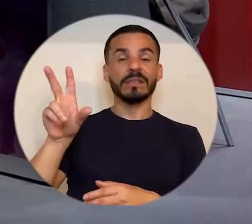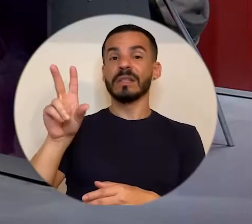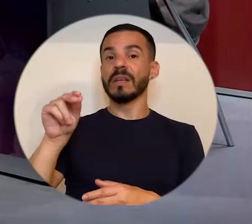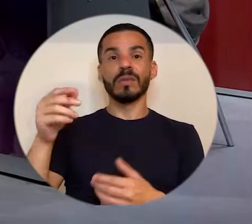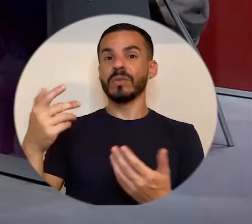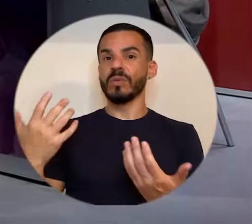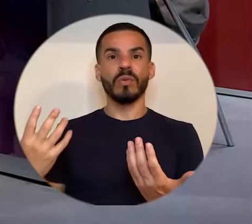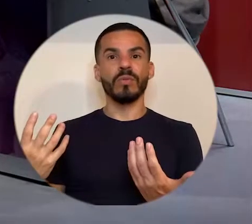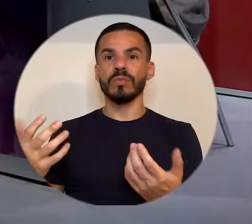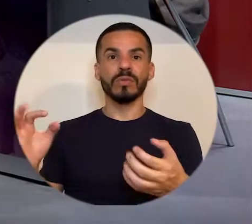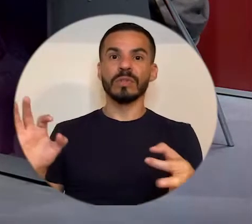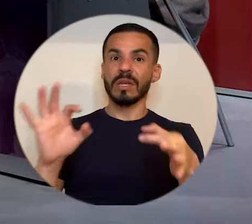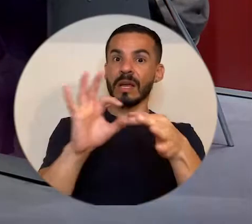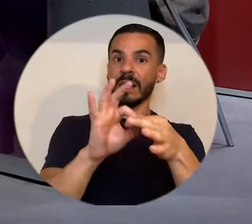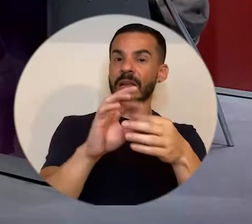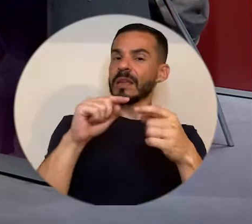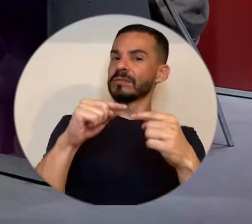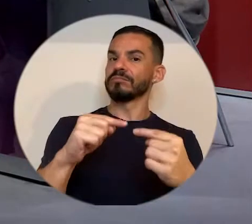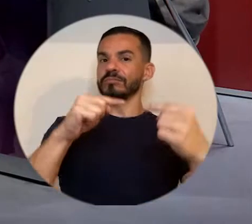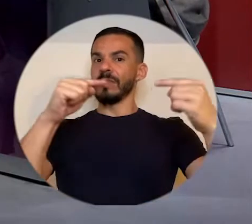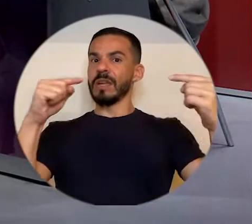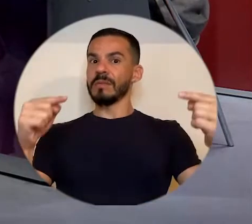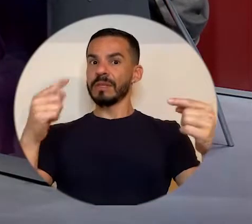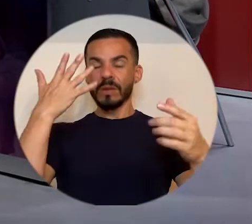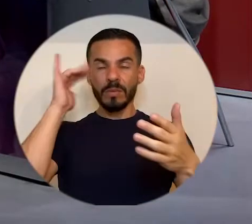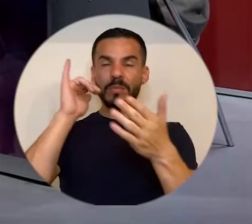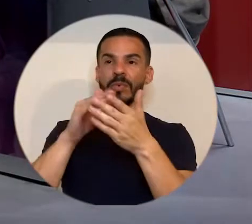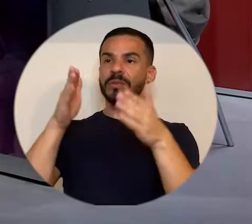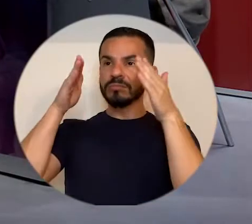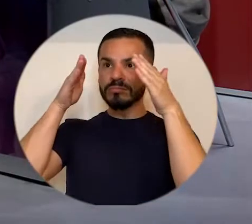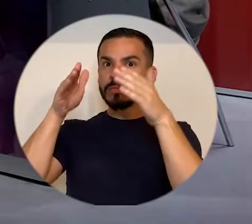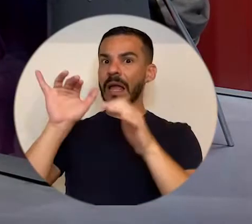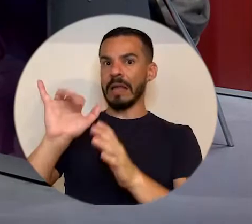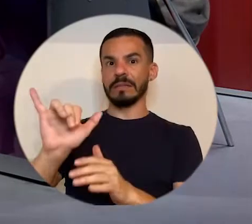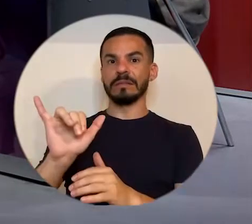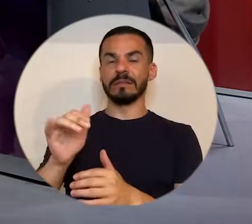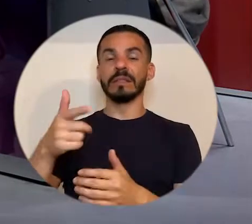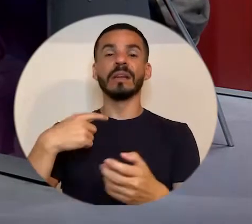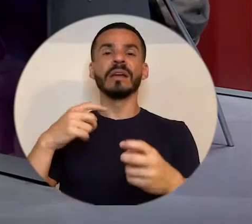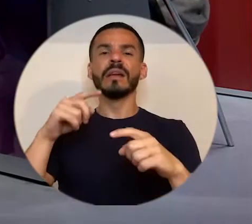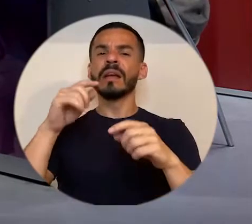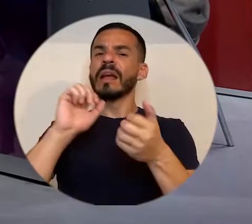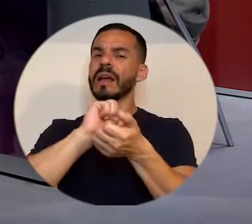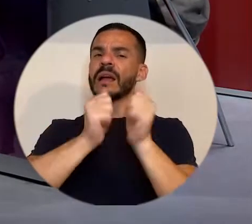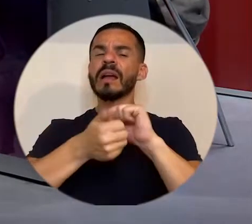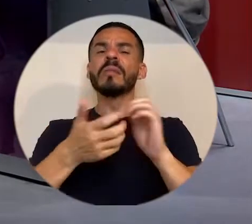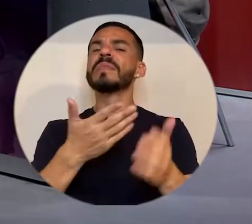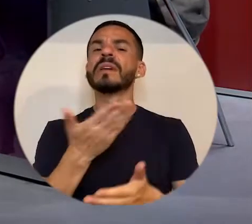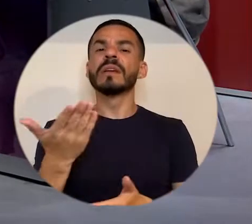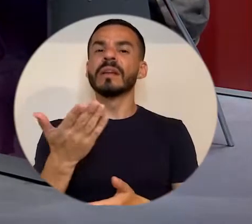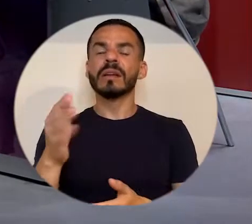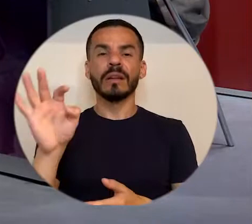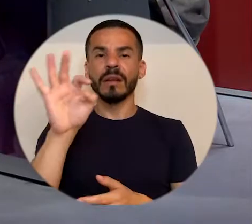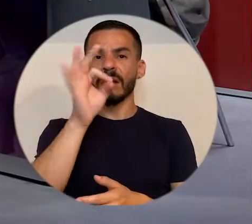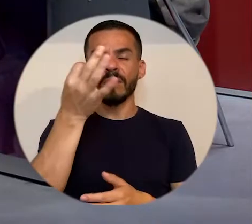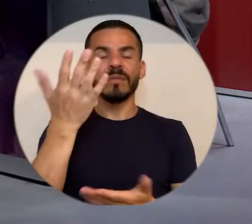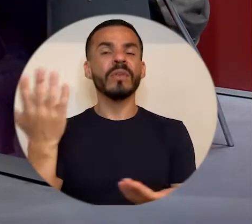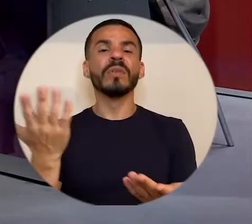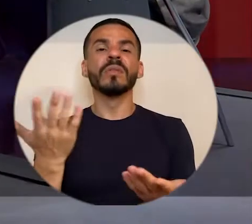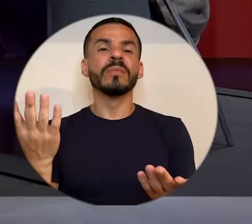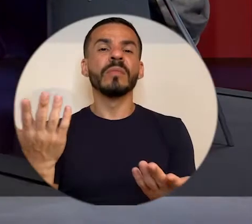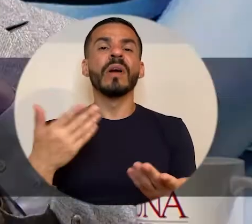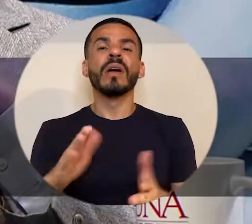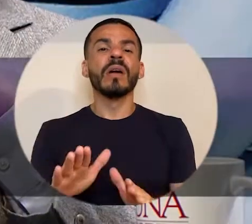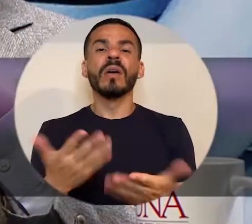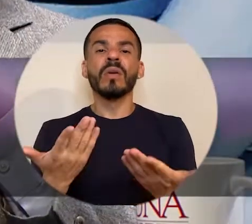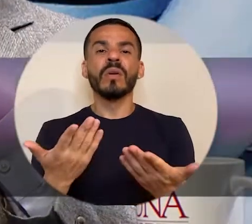no es un aliado, China es un adversario y hay que tratarlo como tal. Lo que va a variar es la forma, y lo